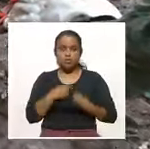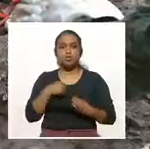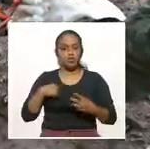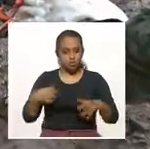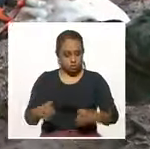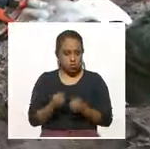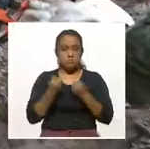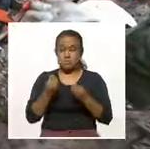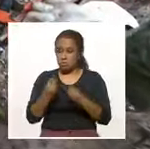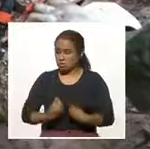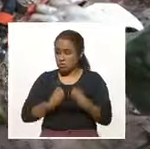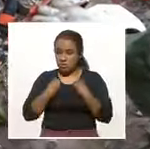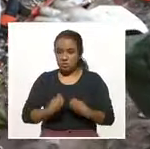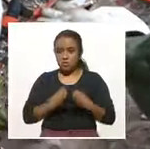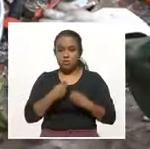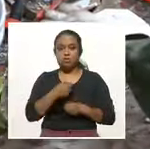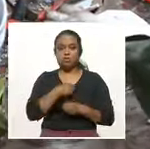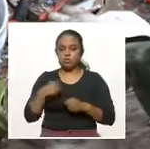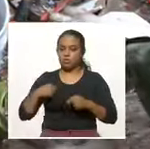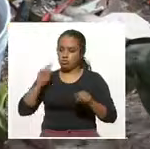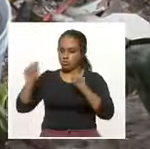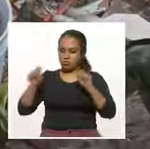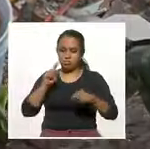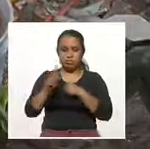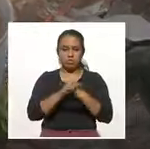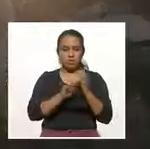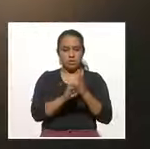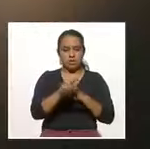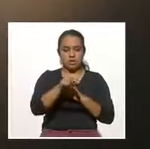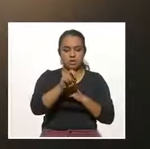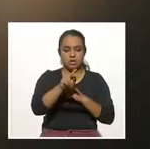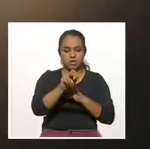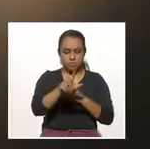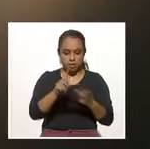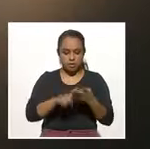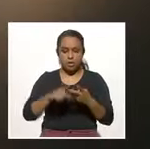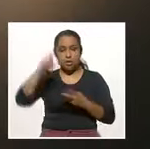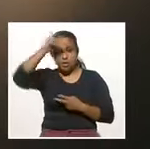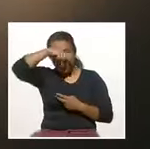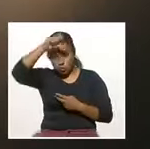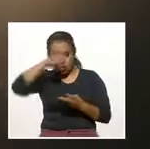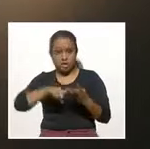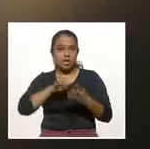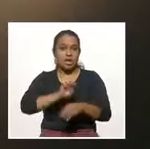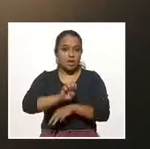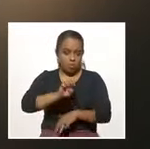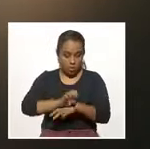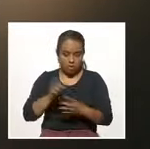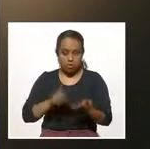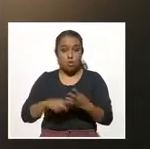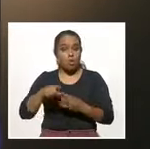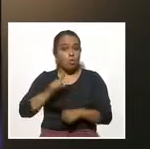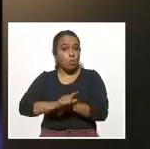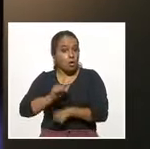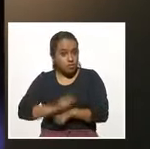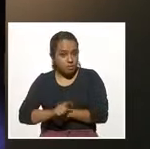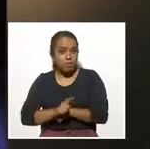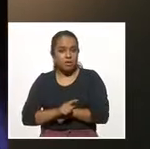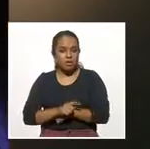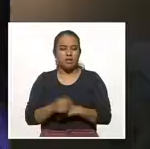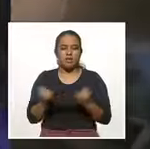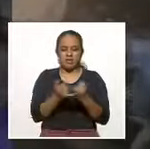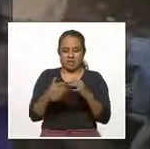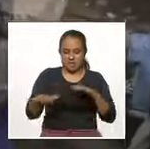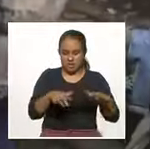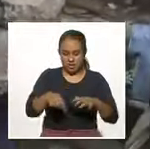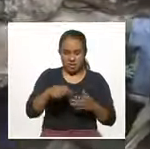que nos formamos en diferentes latitudes del planeta, como Nepal, como Turquía, como Ecuador, Guatemala, obviamente en el terremoto de la